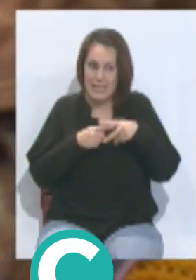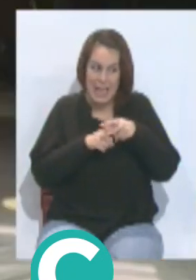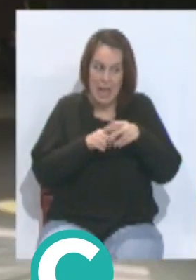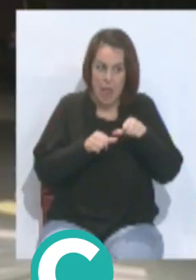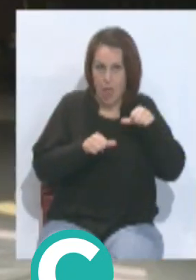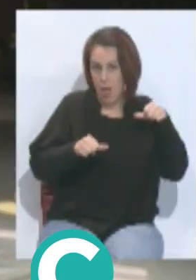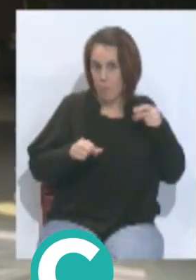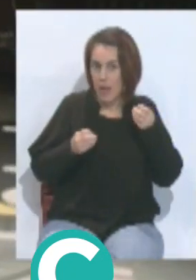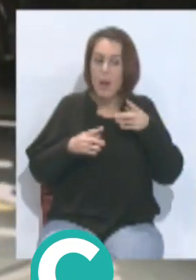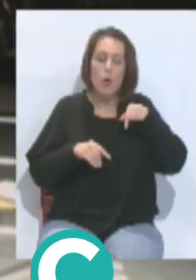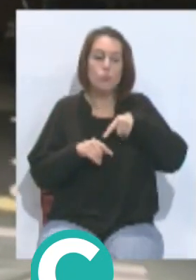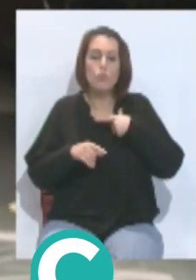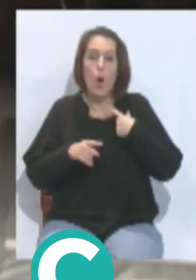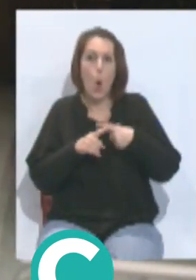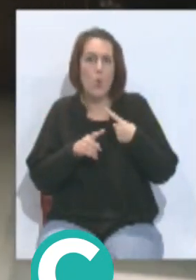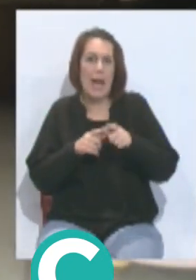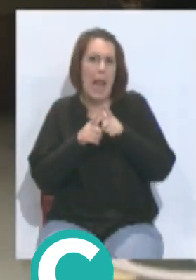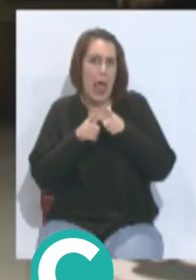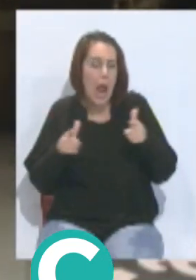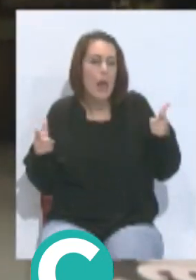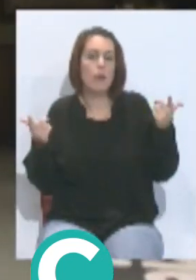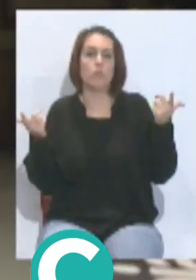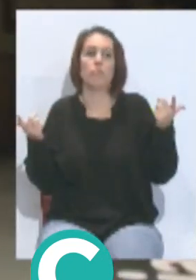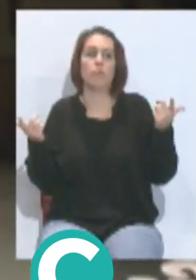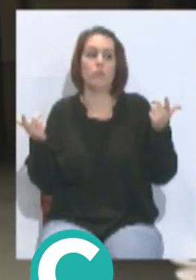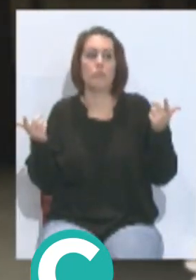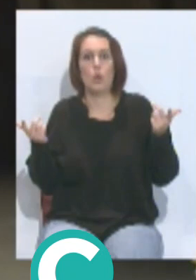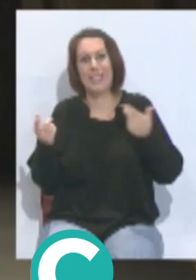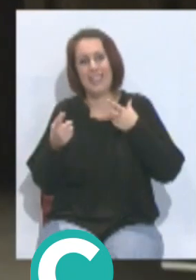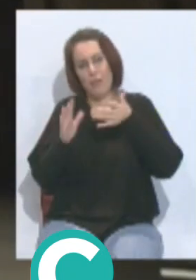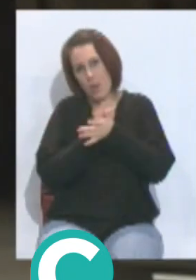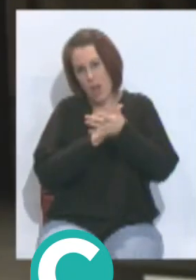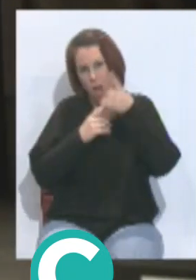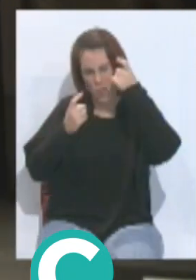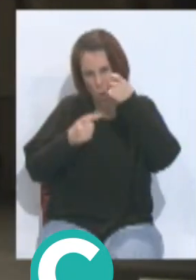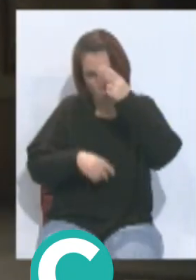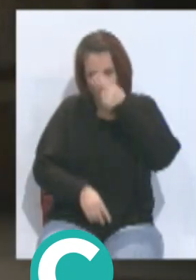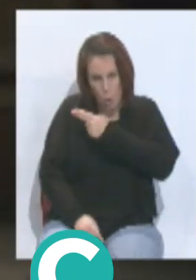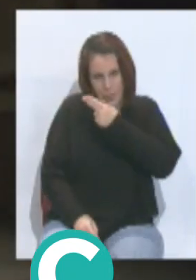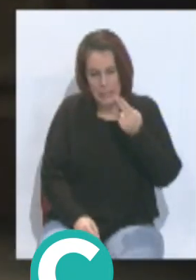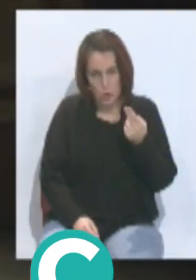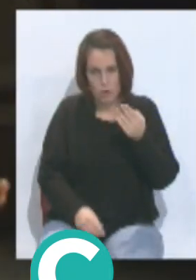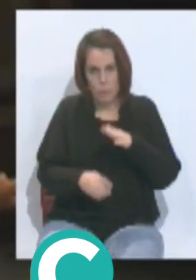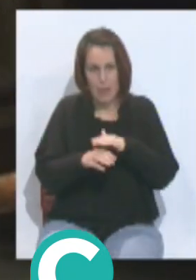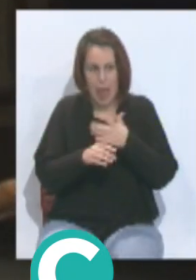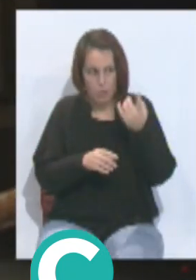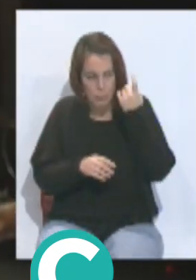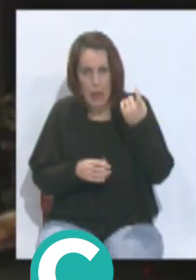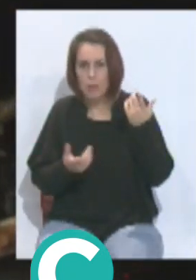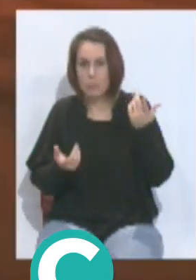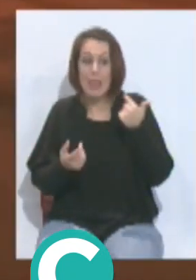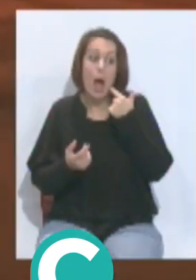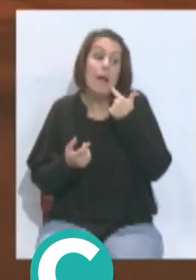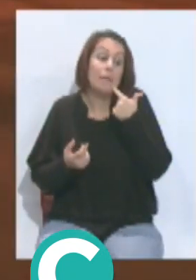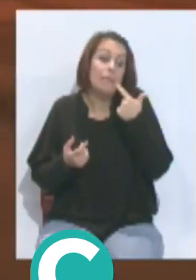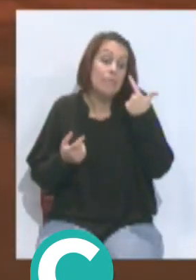Pero esto, al ser una cosa tan intensa, tan larga, ¿sabes? Que supone un esfuerzo y un compromiso extra para alumnado. Decimos, a ver qué